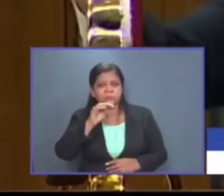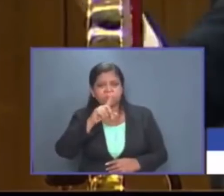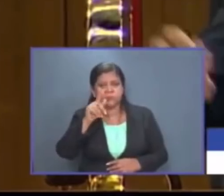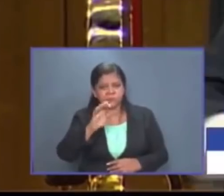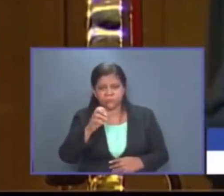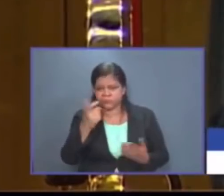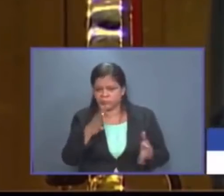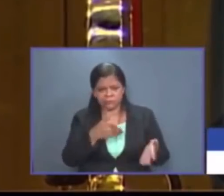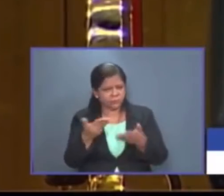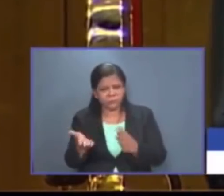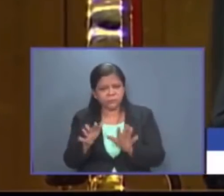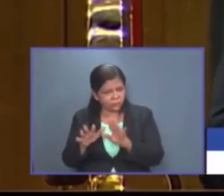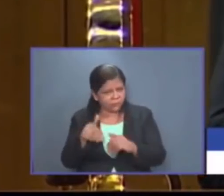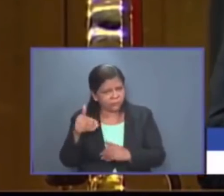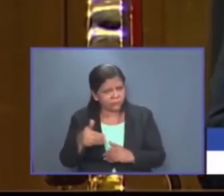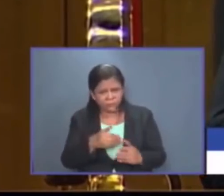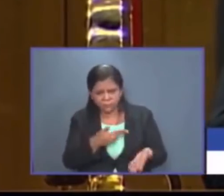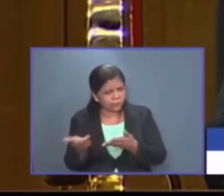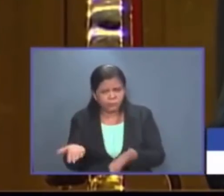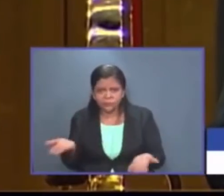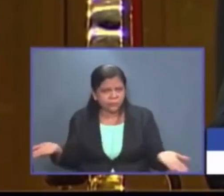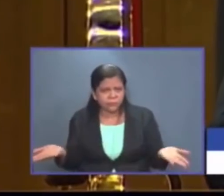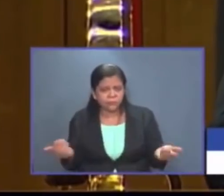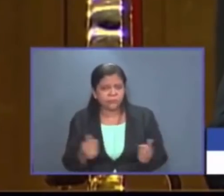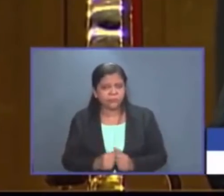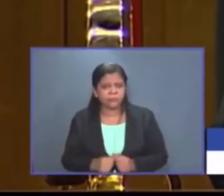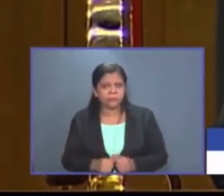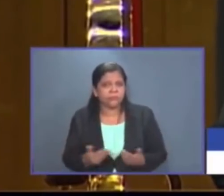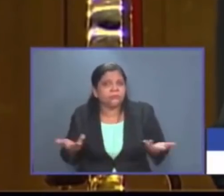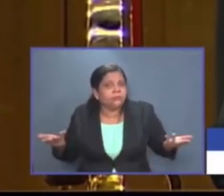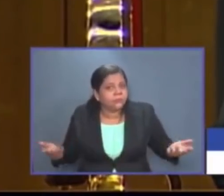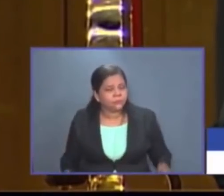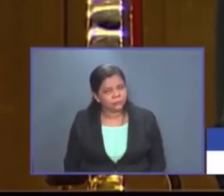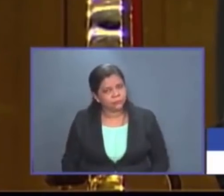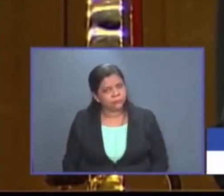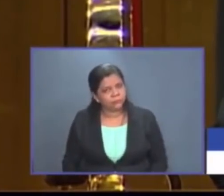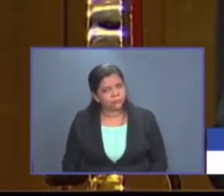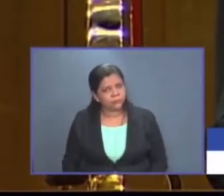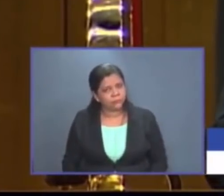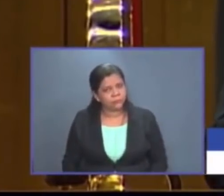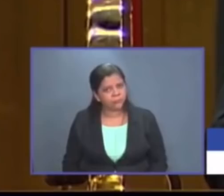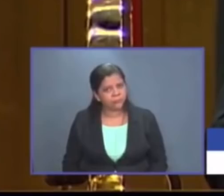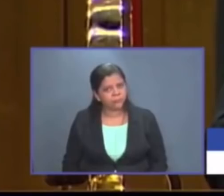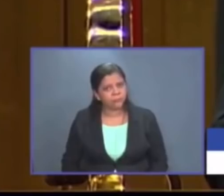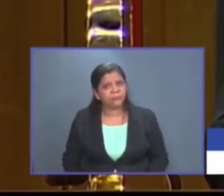entregaron en 10 años entonces son